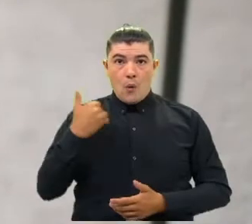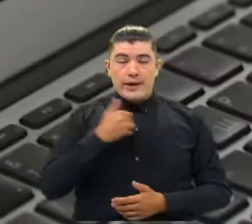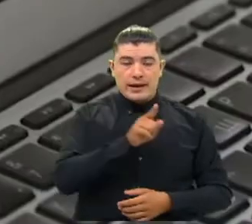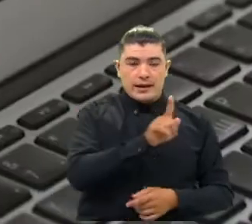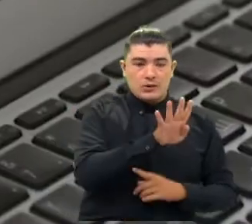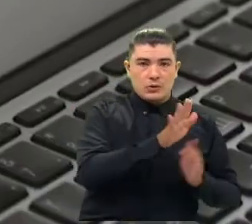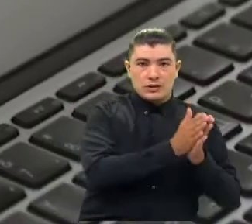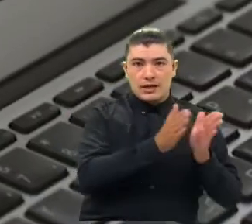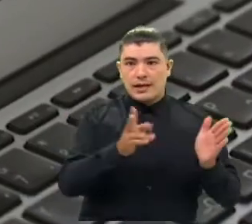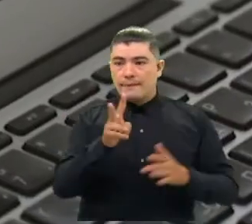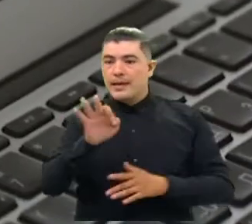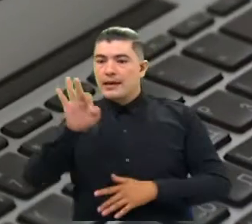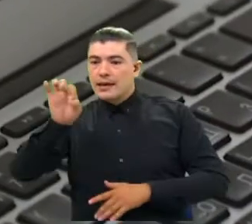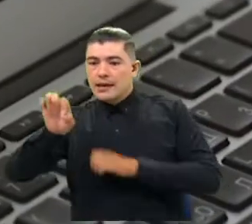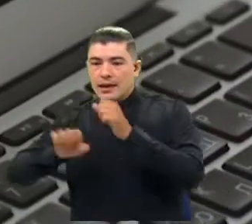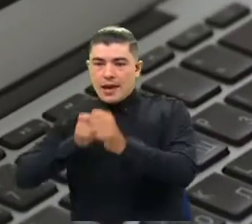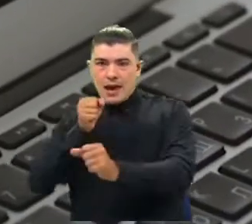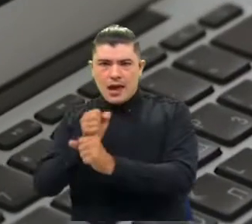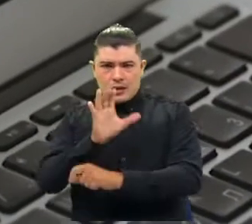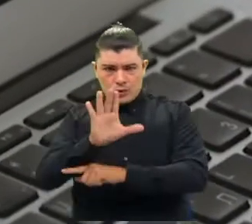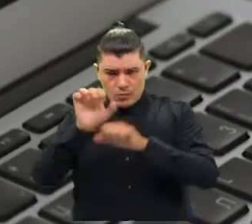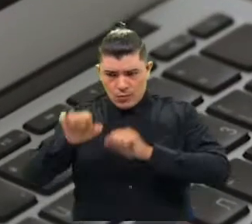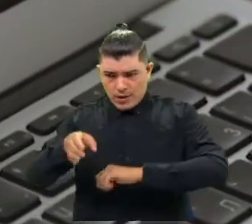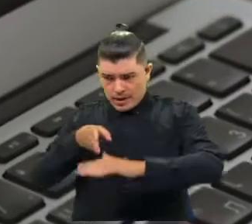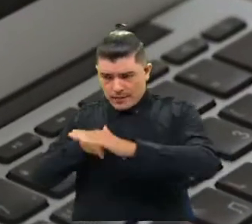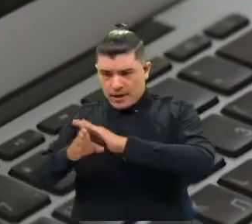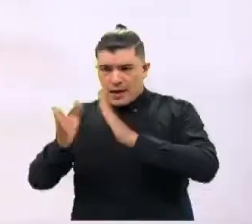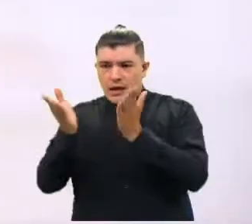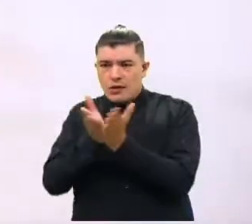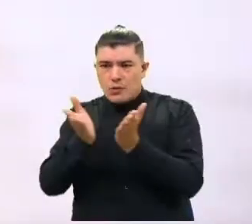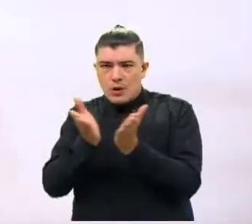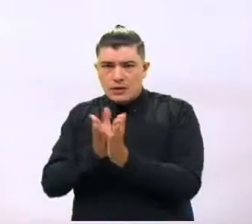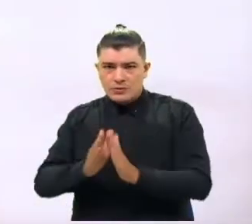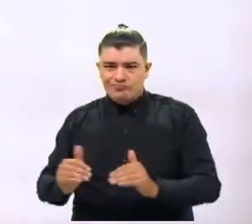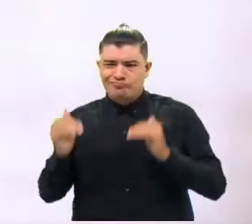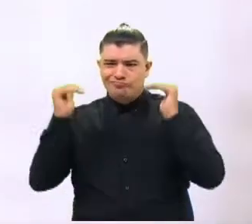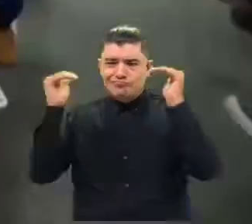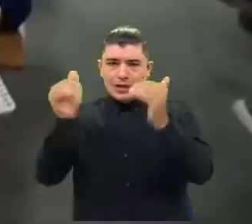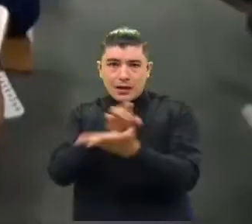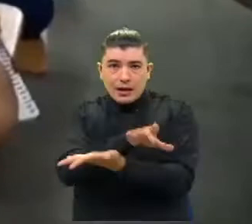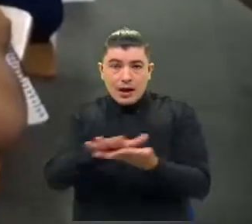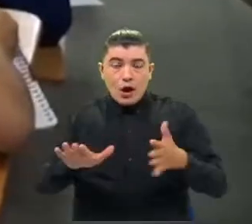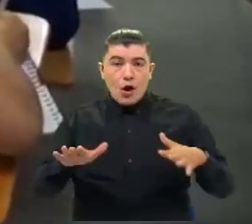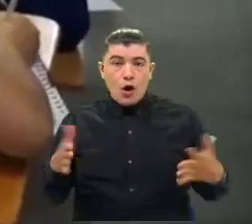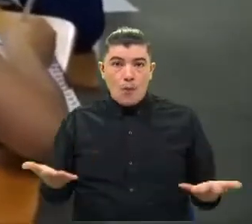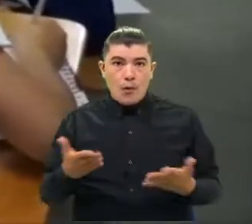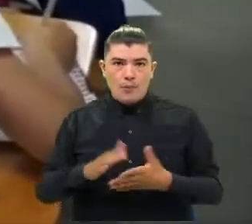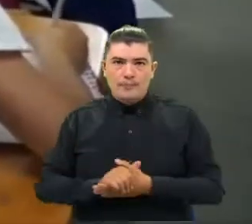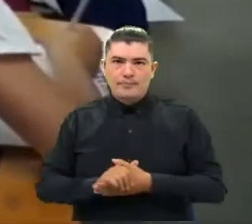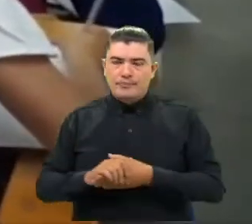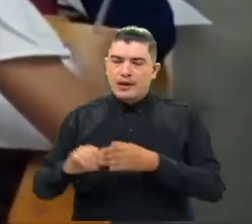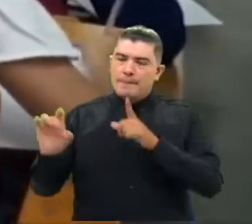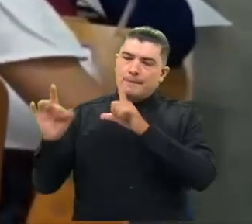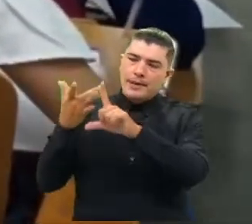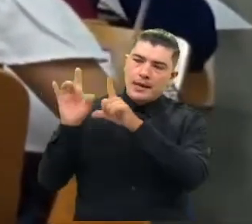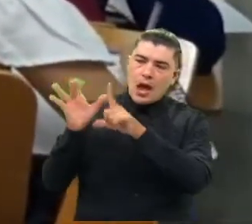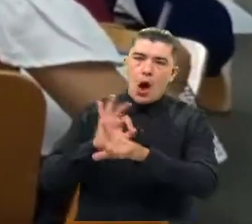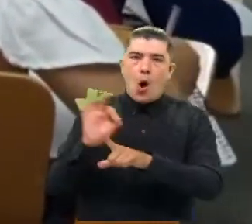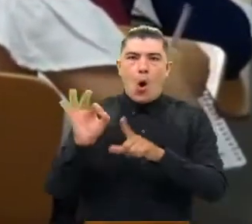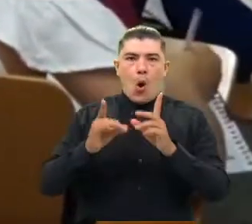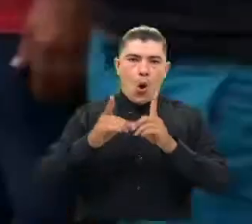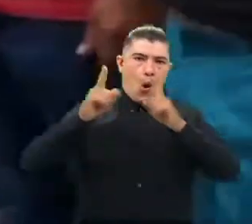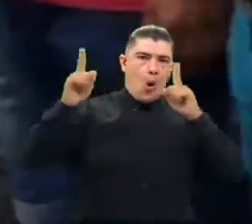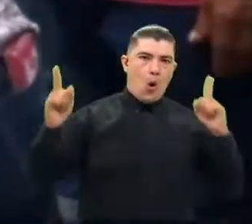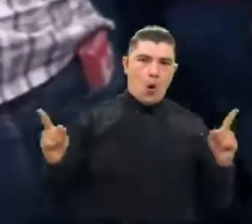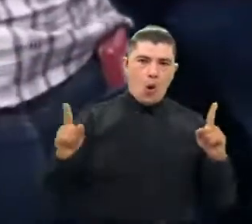14 y 28 años pueden acceder a la educación superior de manera gratuita en la modalidad a distancia o virtual en